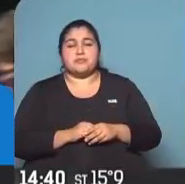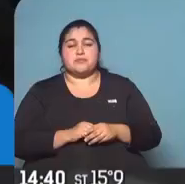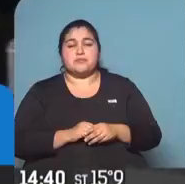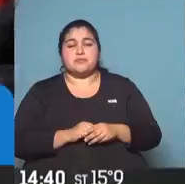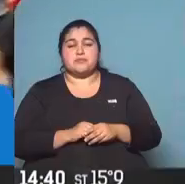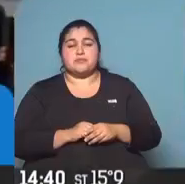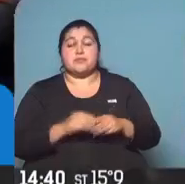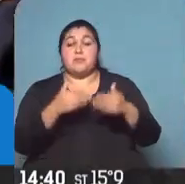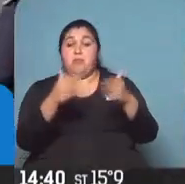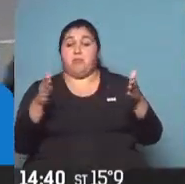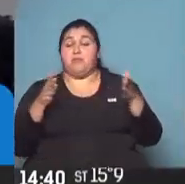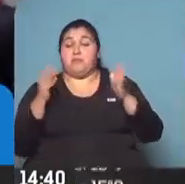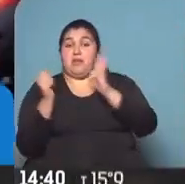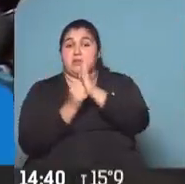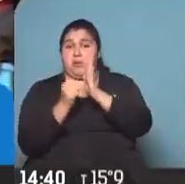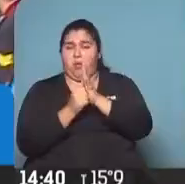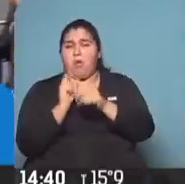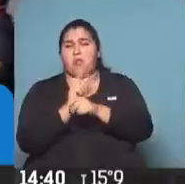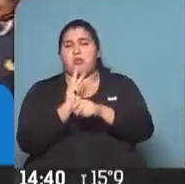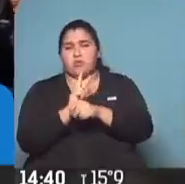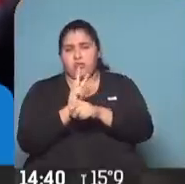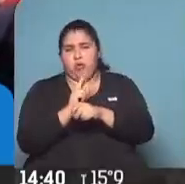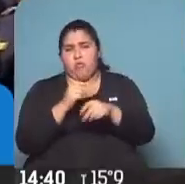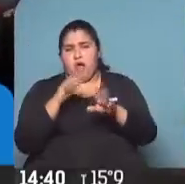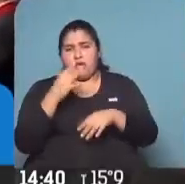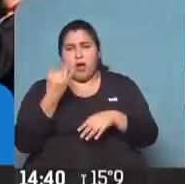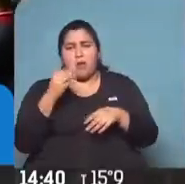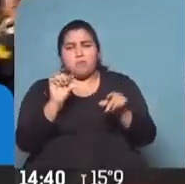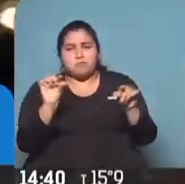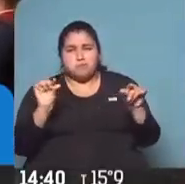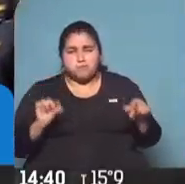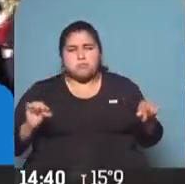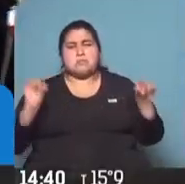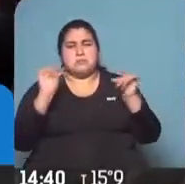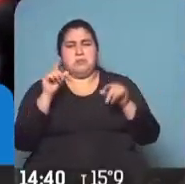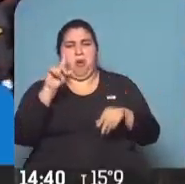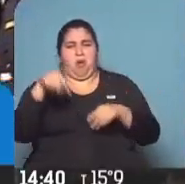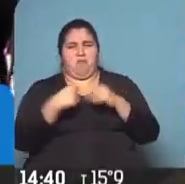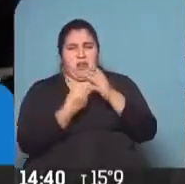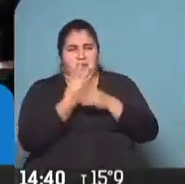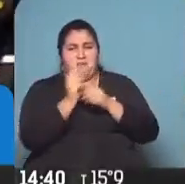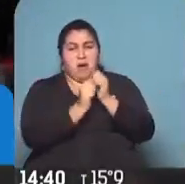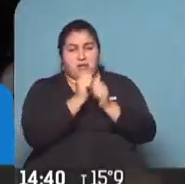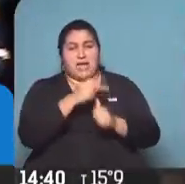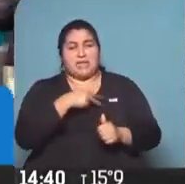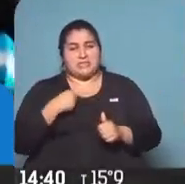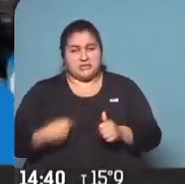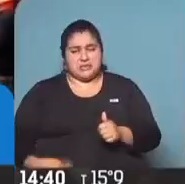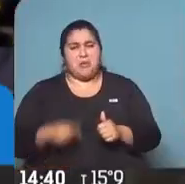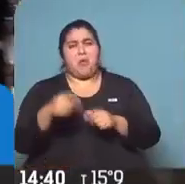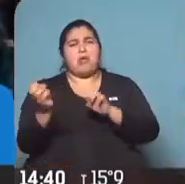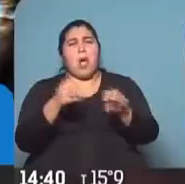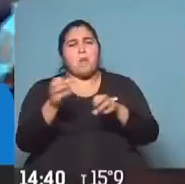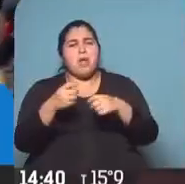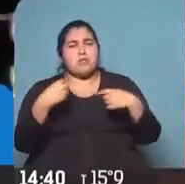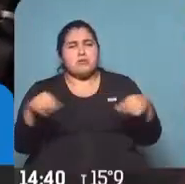que son vehículos blindados con protección r de 4 de origen chino en donde tienen como funcionalidad la de transportar de